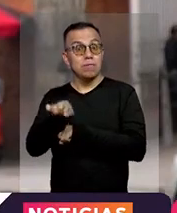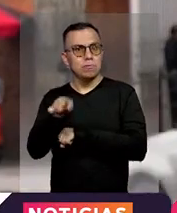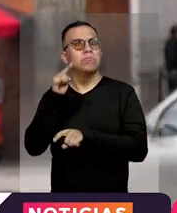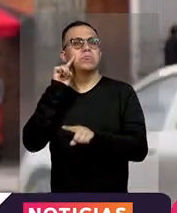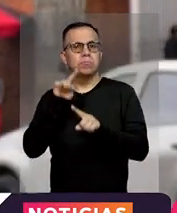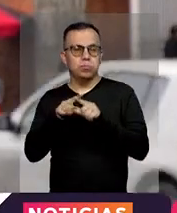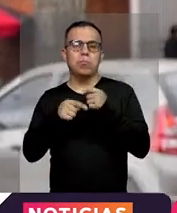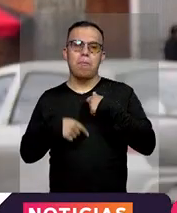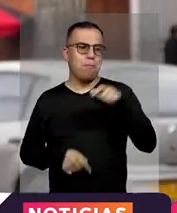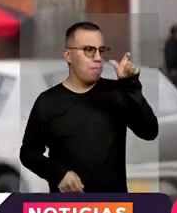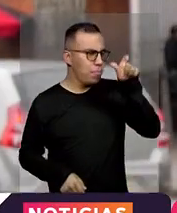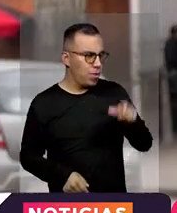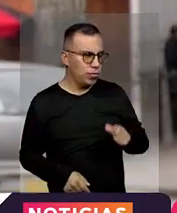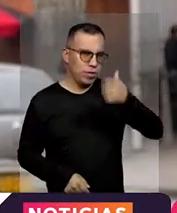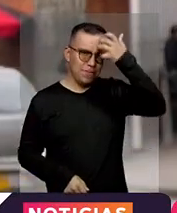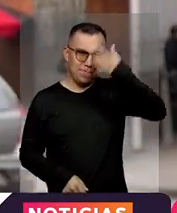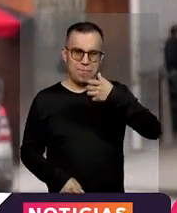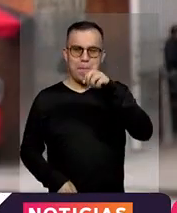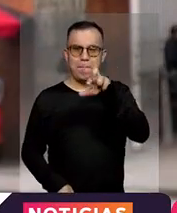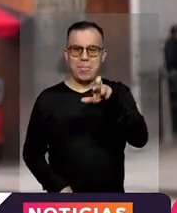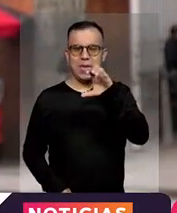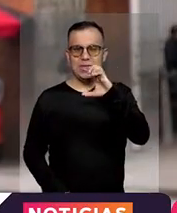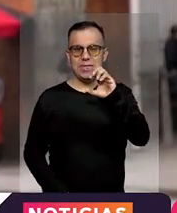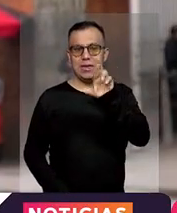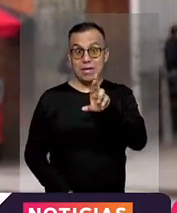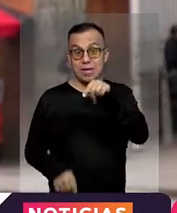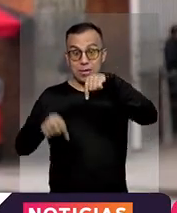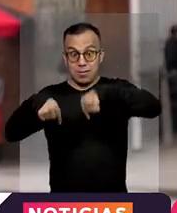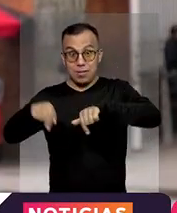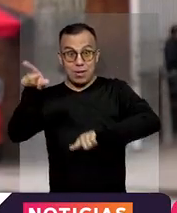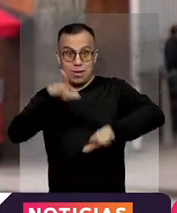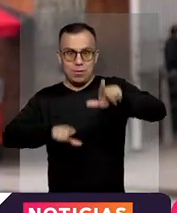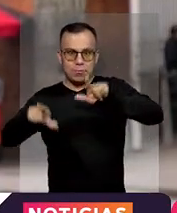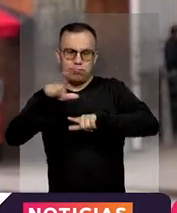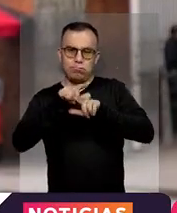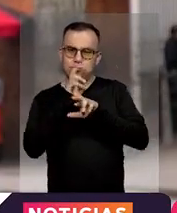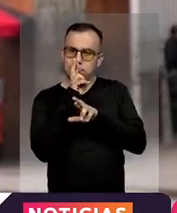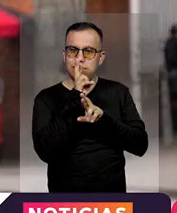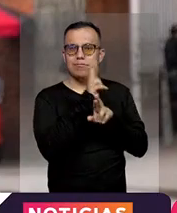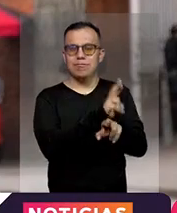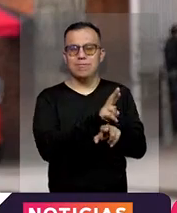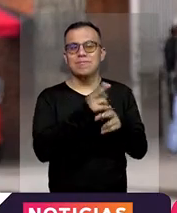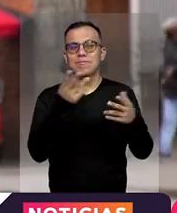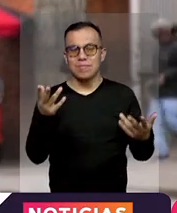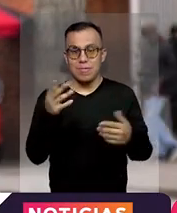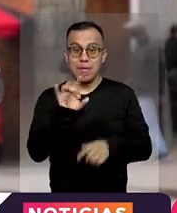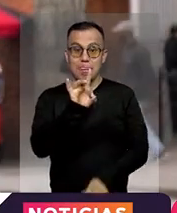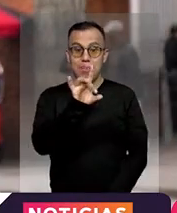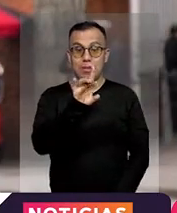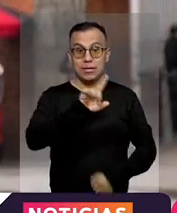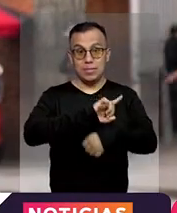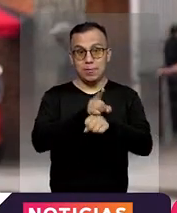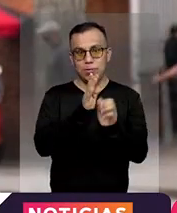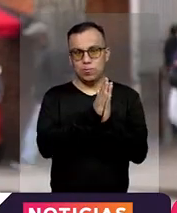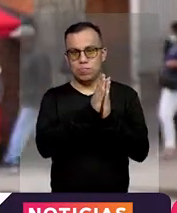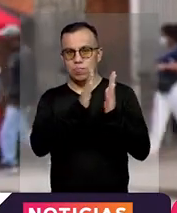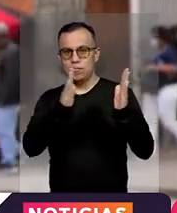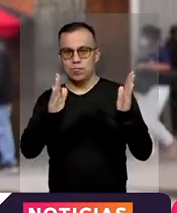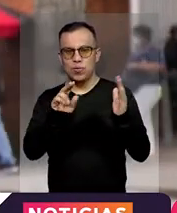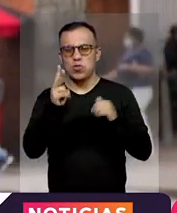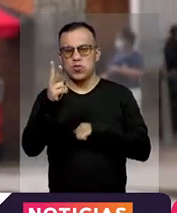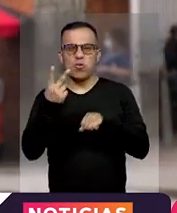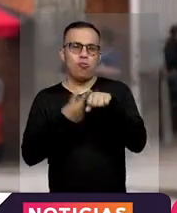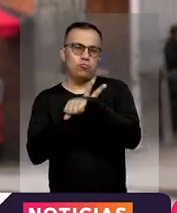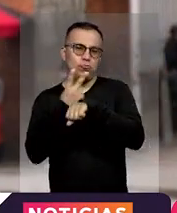que si una persona se toma una prueba PCR y se analiza en este laboratorio, su resultado saldrá de 15 minutos a máximo